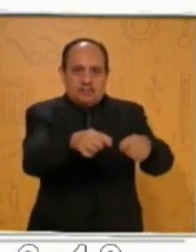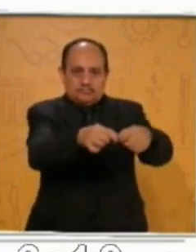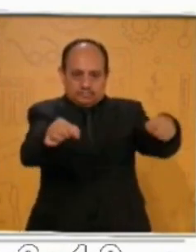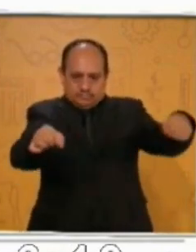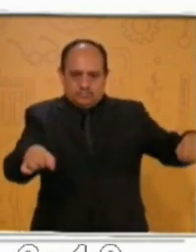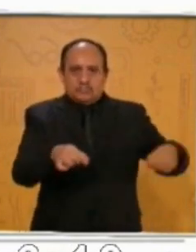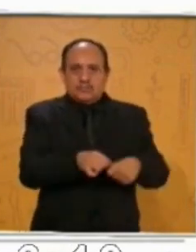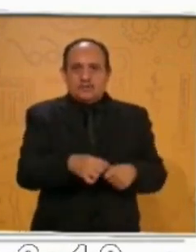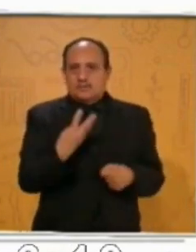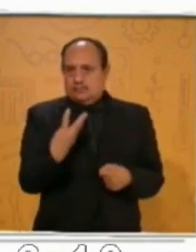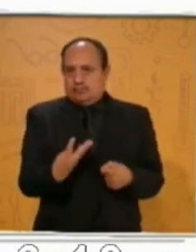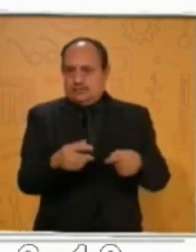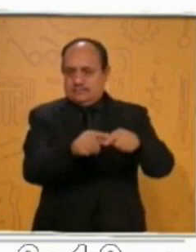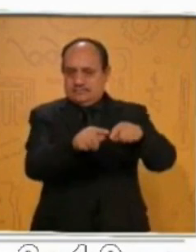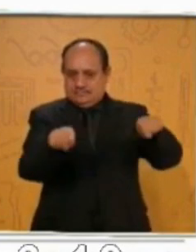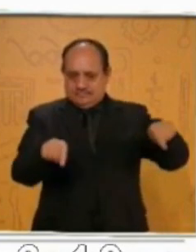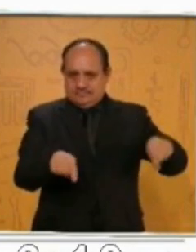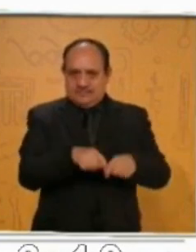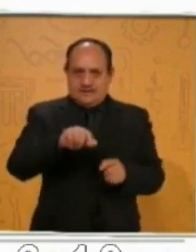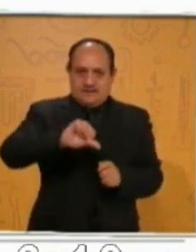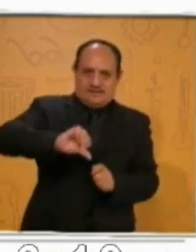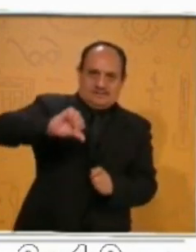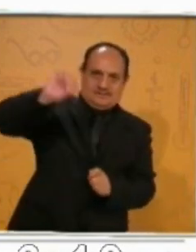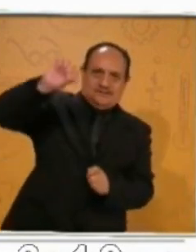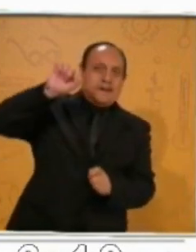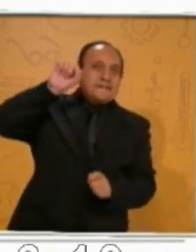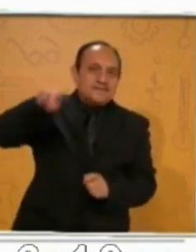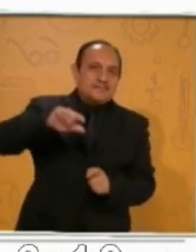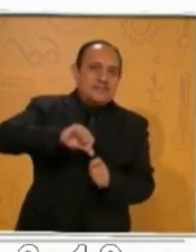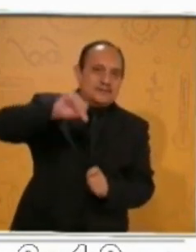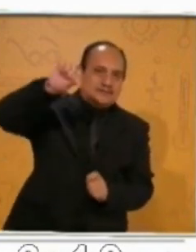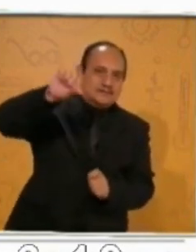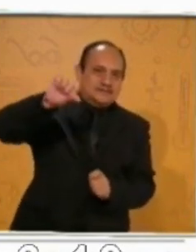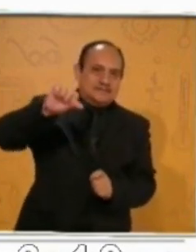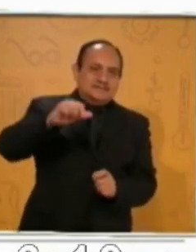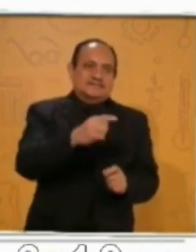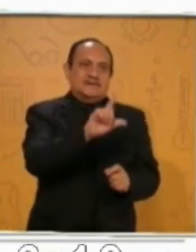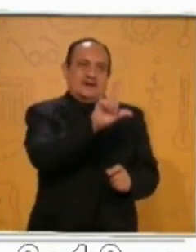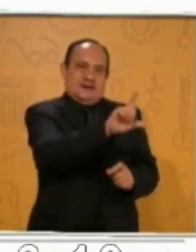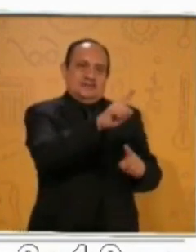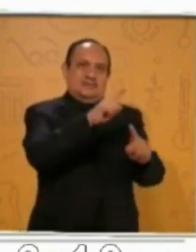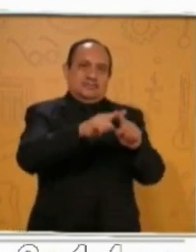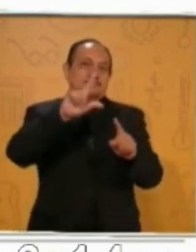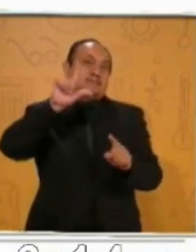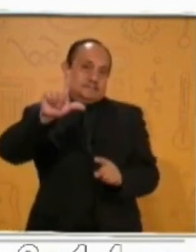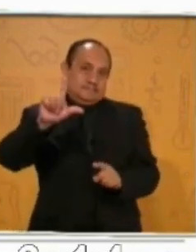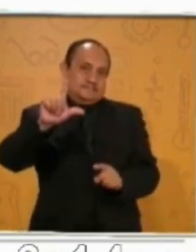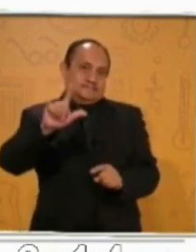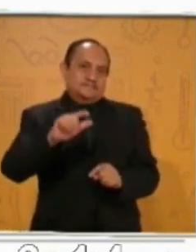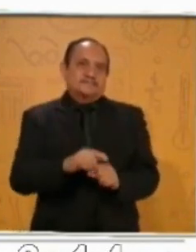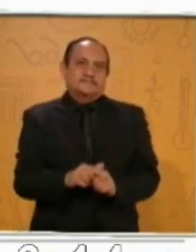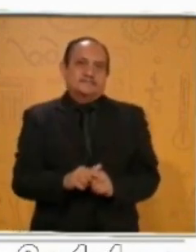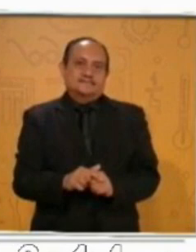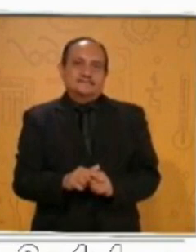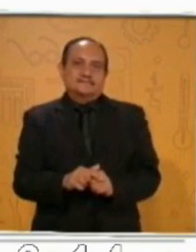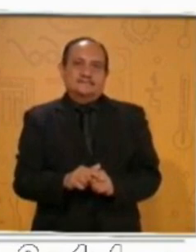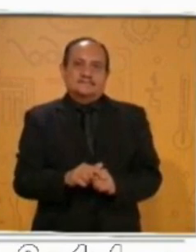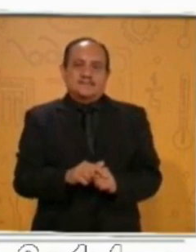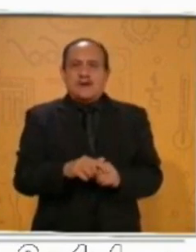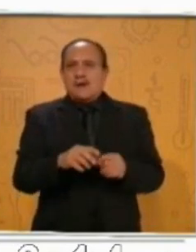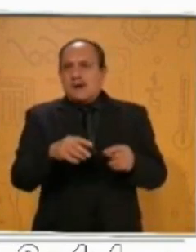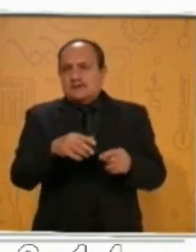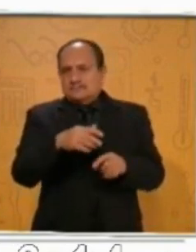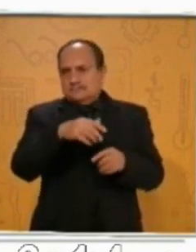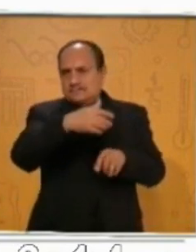mismo lado, esa base y esa altura se convierten en lado por lado y tenemos entonces que la